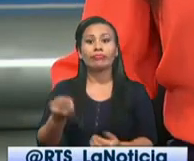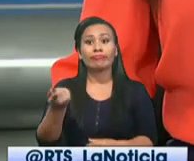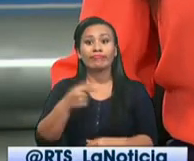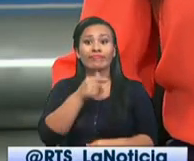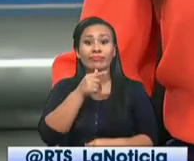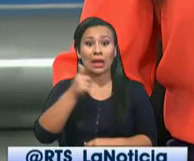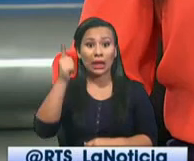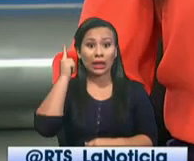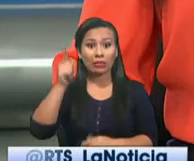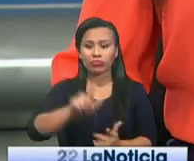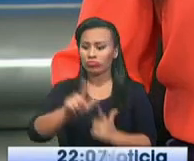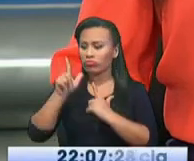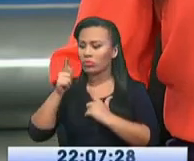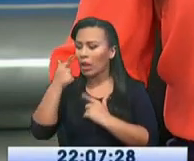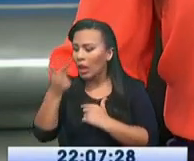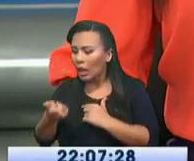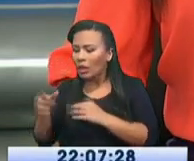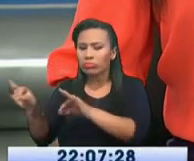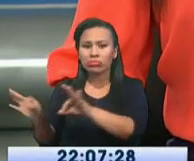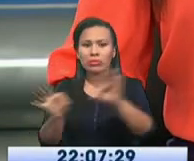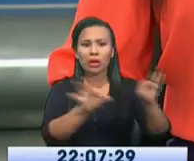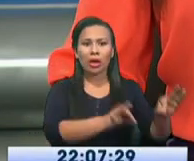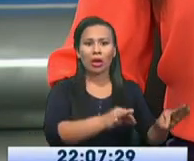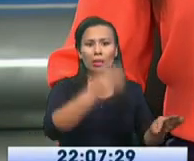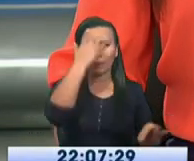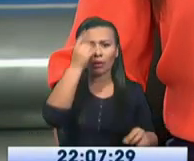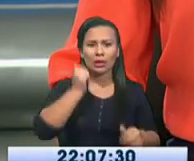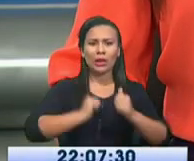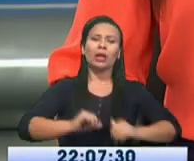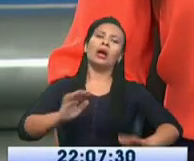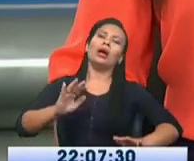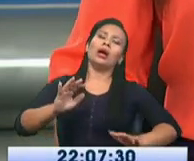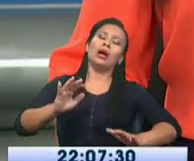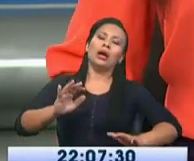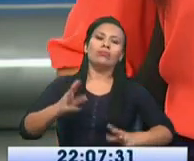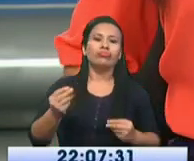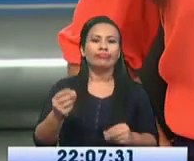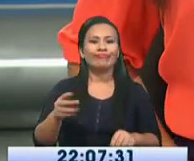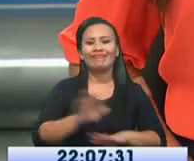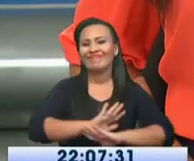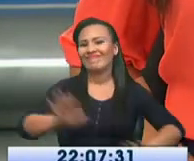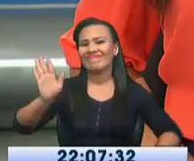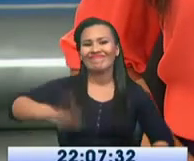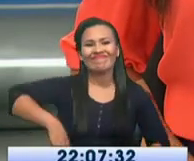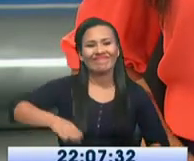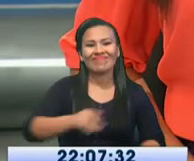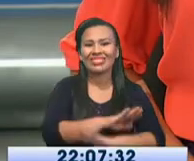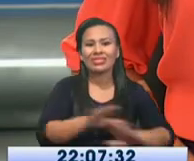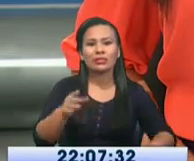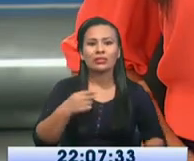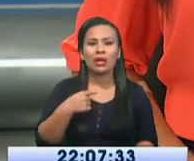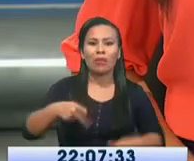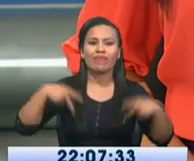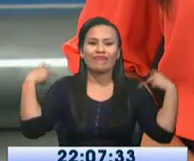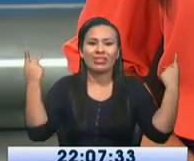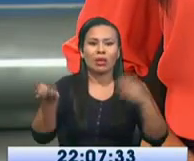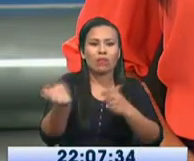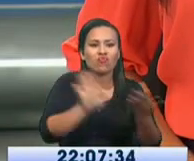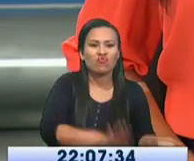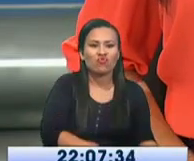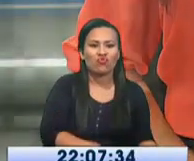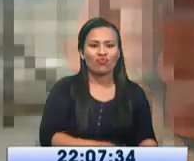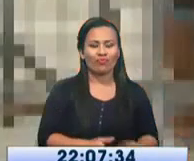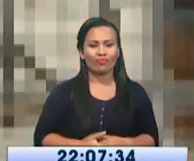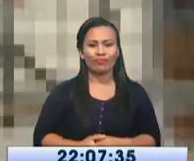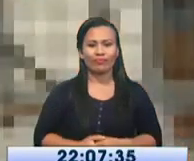penitenciarios lo trasladaron al policlínico luego de verlo sufrir convulsiones, pero fue tarde porque ya había perdido la vida.